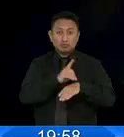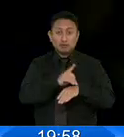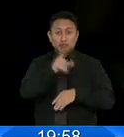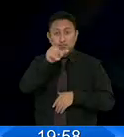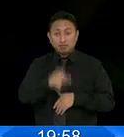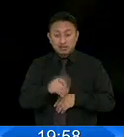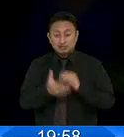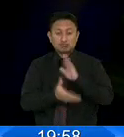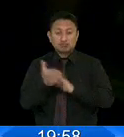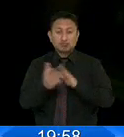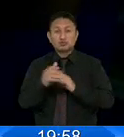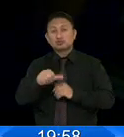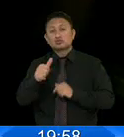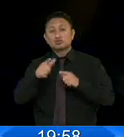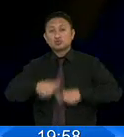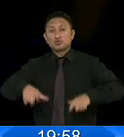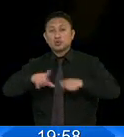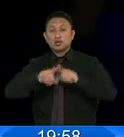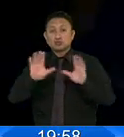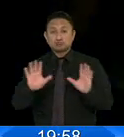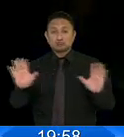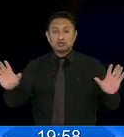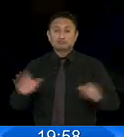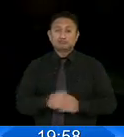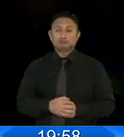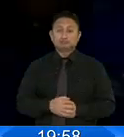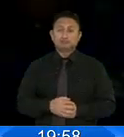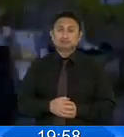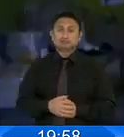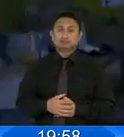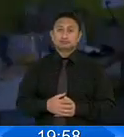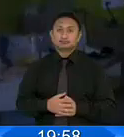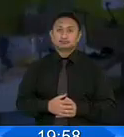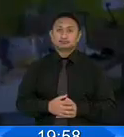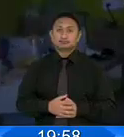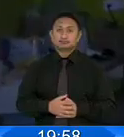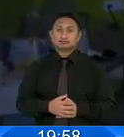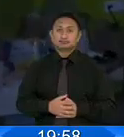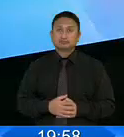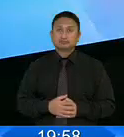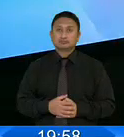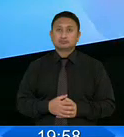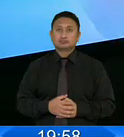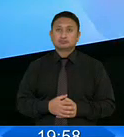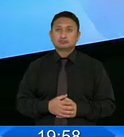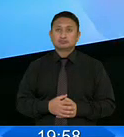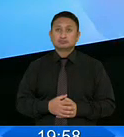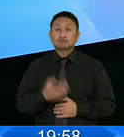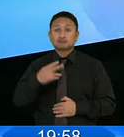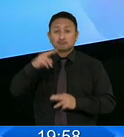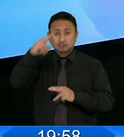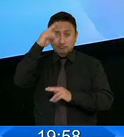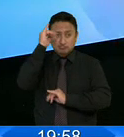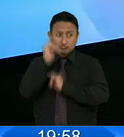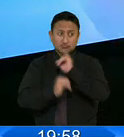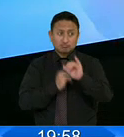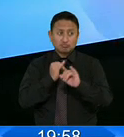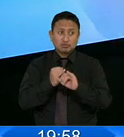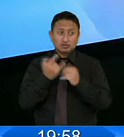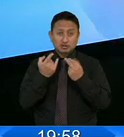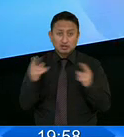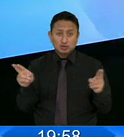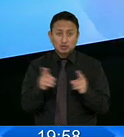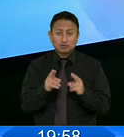fueron evacuados durante algunas horas, informó Paola Castillo. Más noticias del mundo en el siguiente